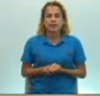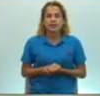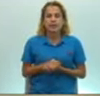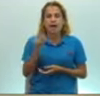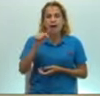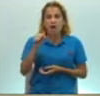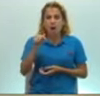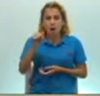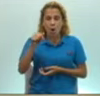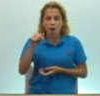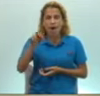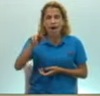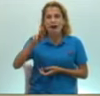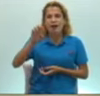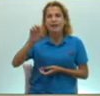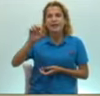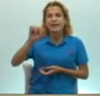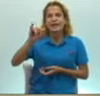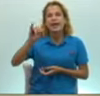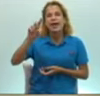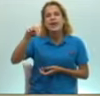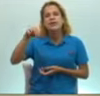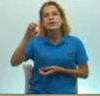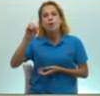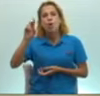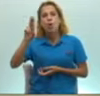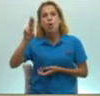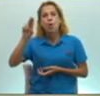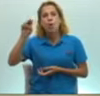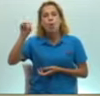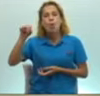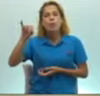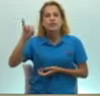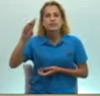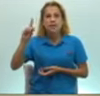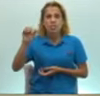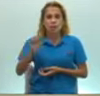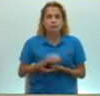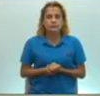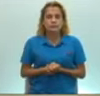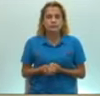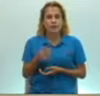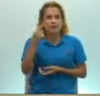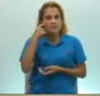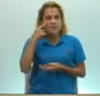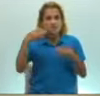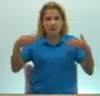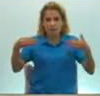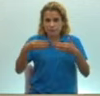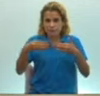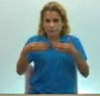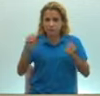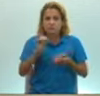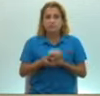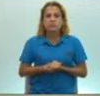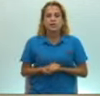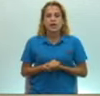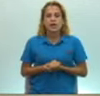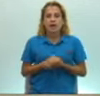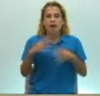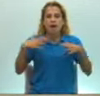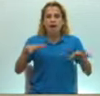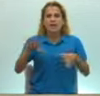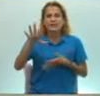Unido. En aquel momento podíamos hablar del Reino de Inglaterra a lo posterior. Fíjense que la frontera del